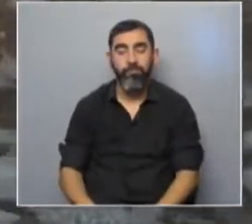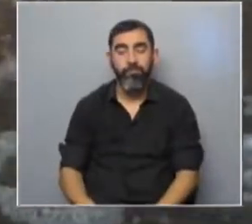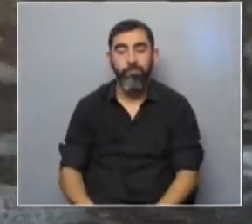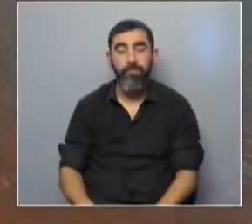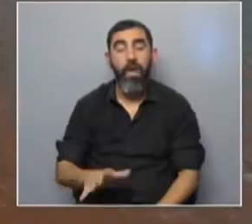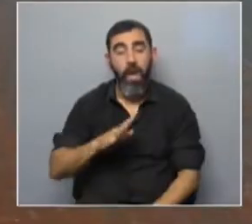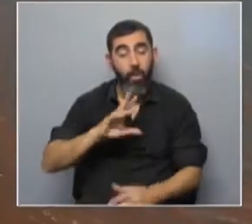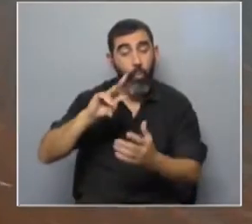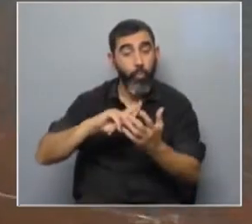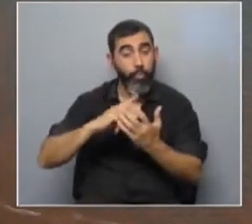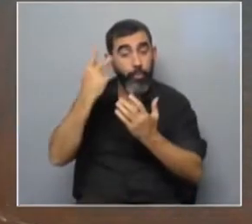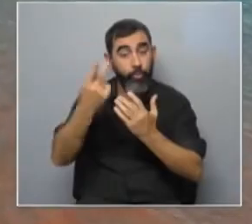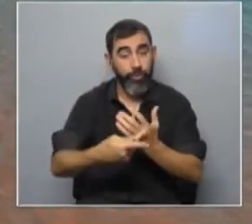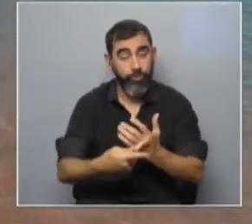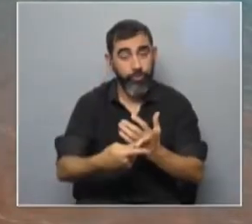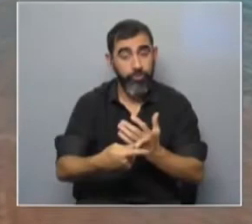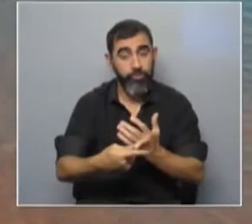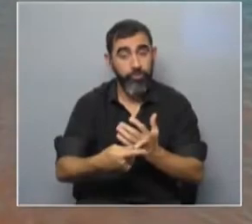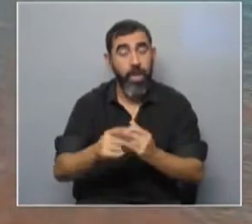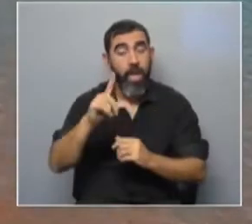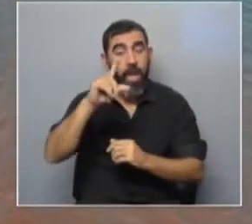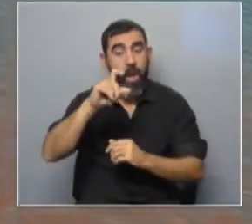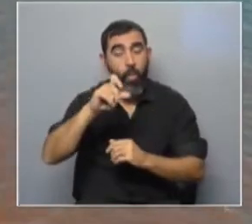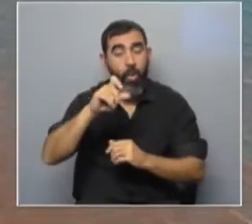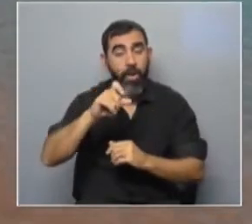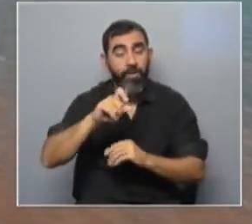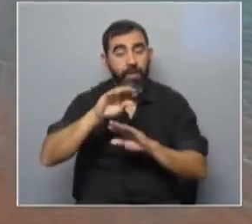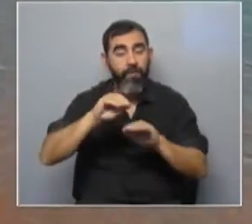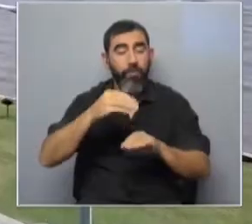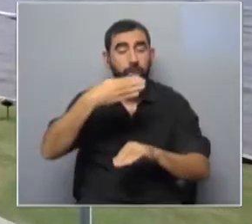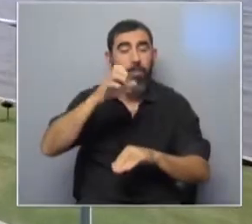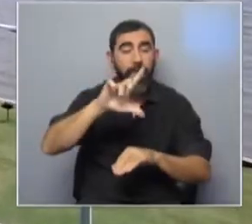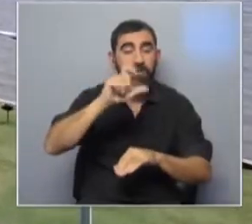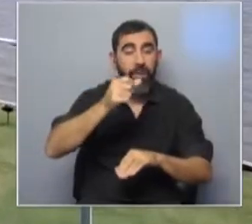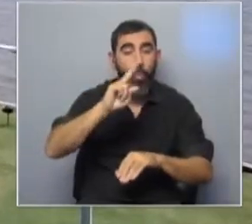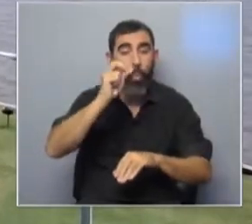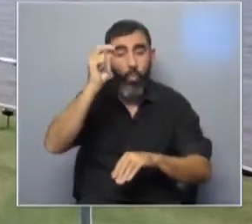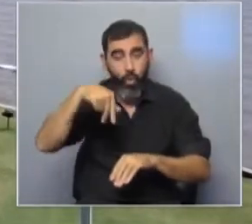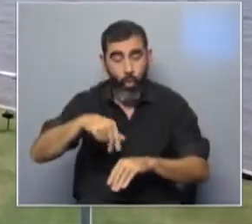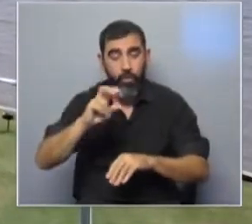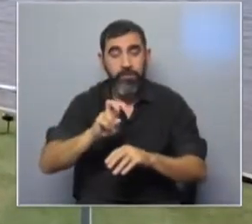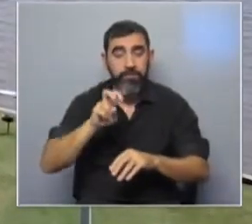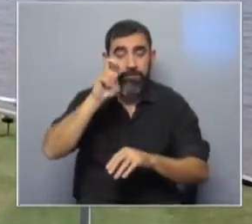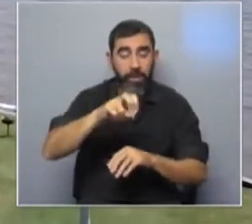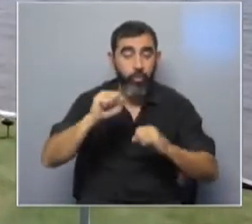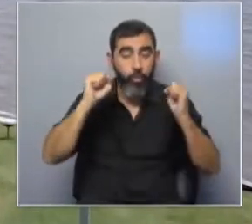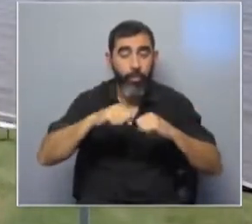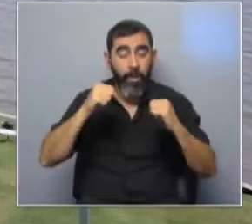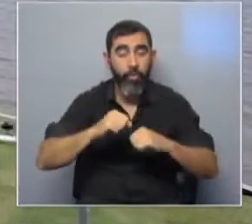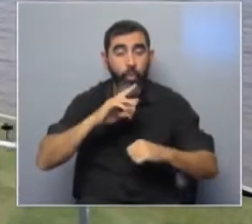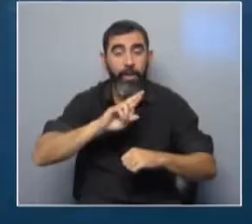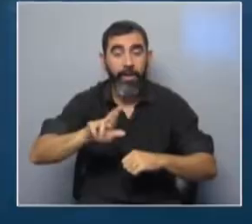Hicimos un proyecto donde trabajamos con aguas residuales de Bella Unión, de Salto, de Paysandú y de Fray Bentos. Los resultados